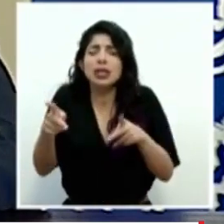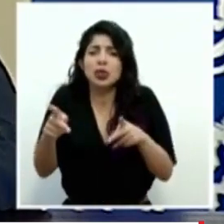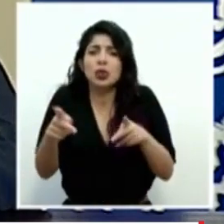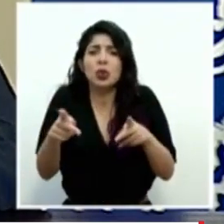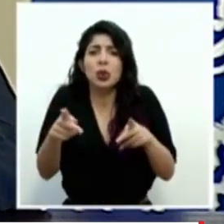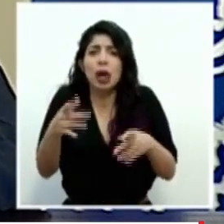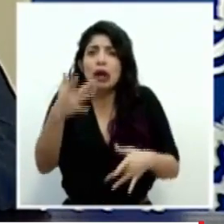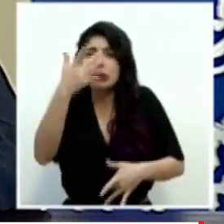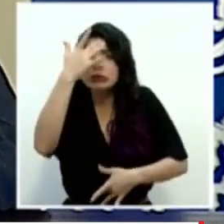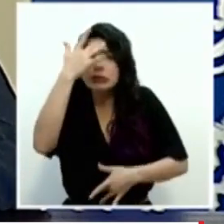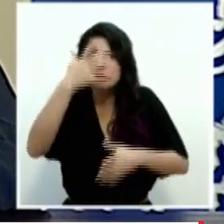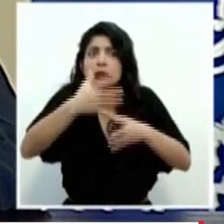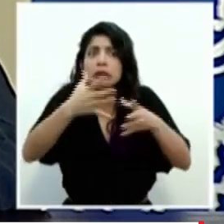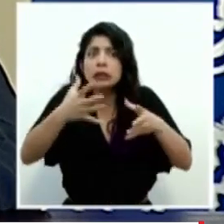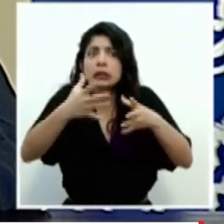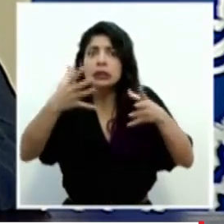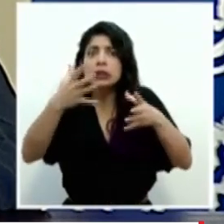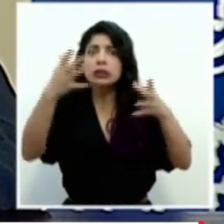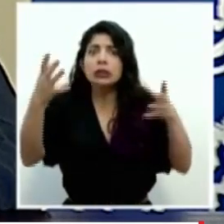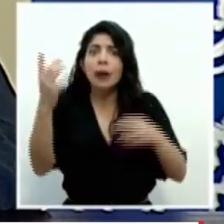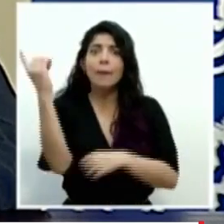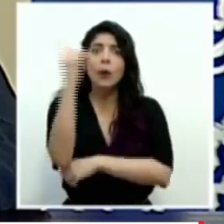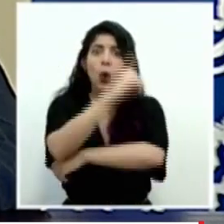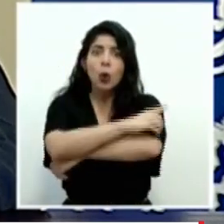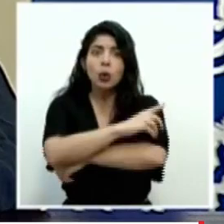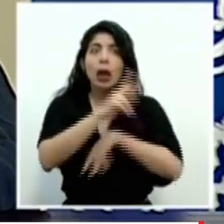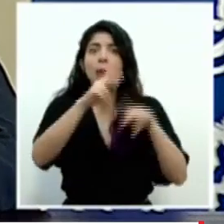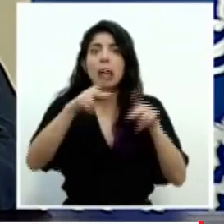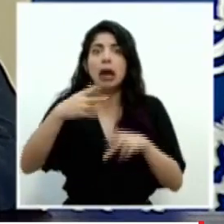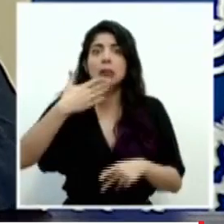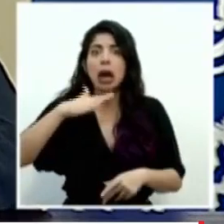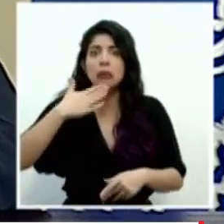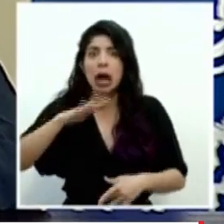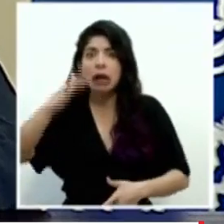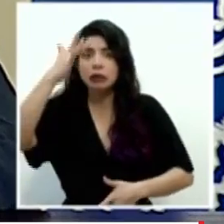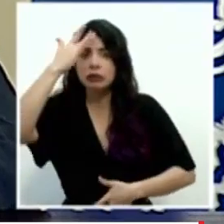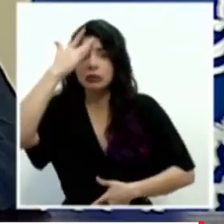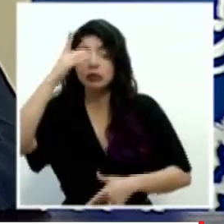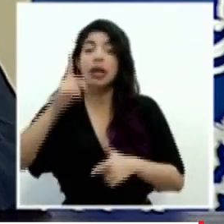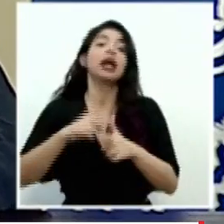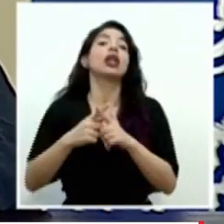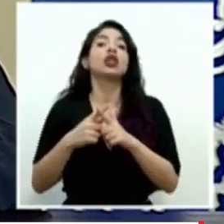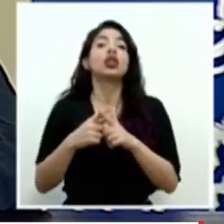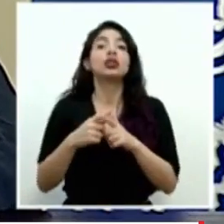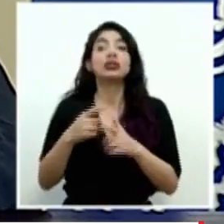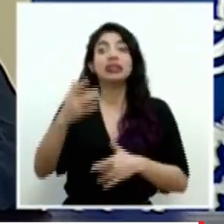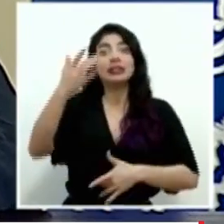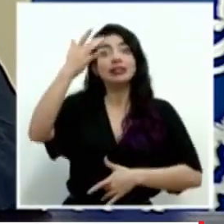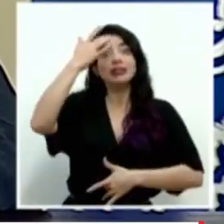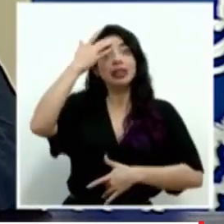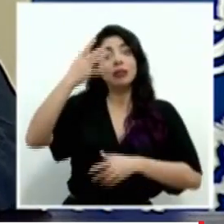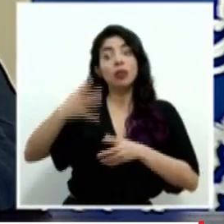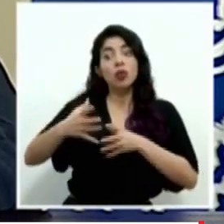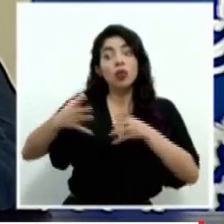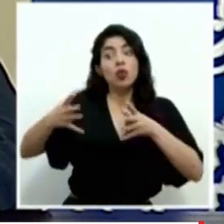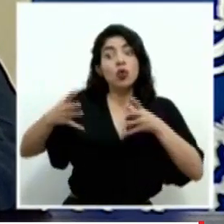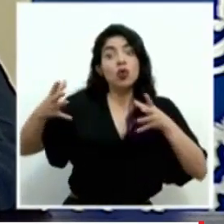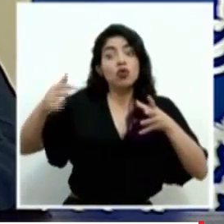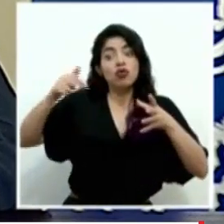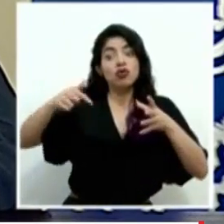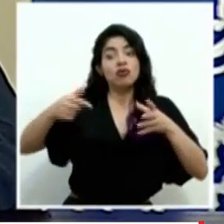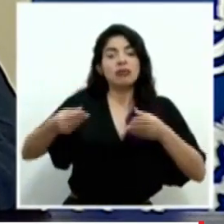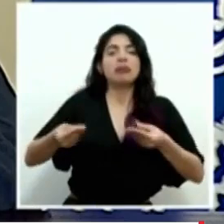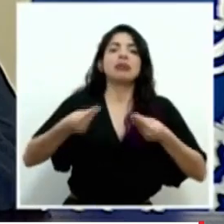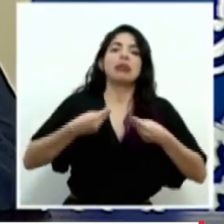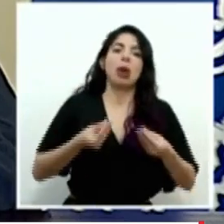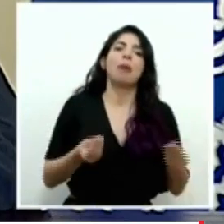una cantidad de casos muy importante por días, y que se ha estado complicando, y entre justamente mantengamos una cantidad de casos alta,